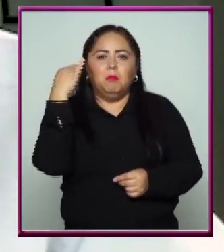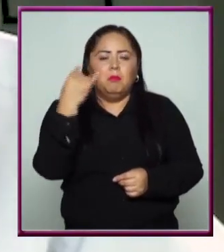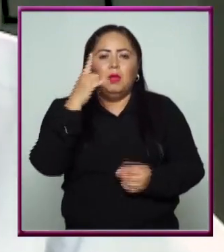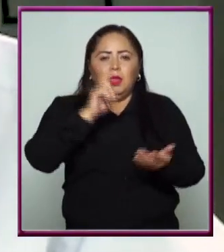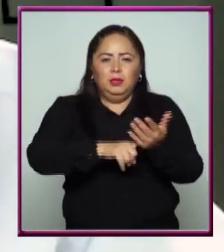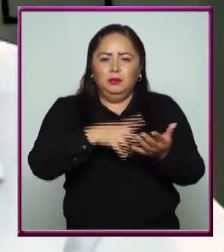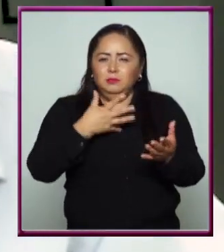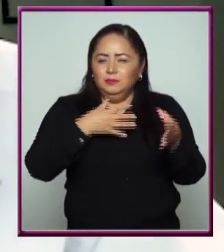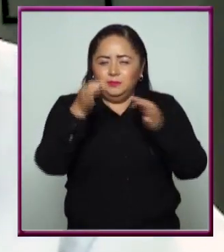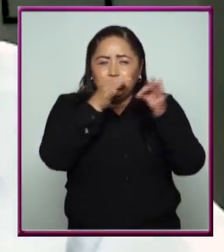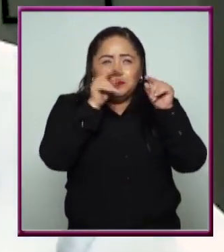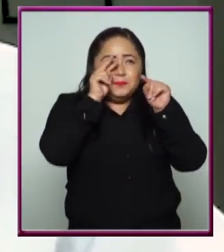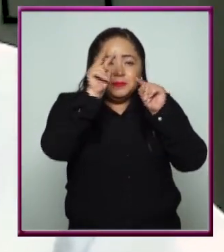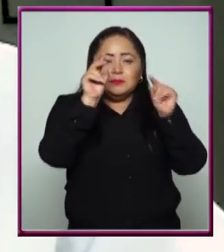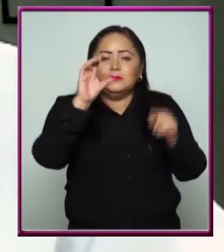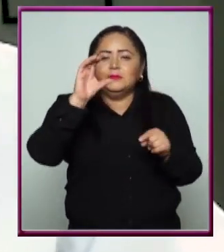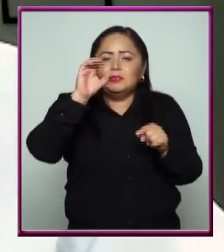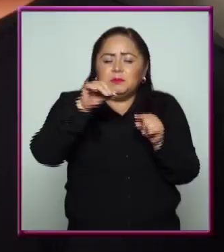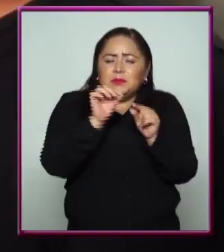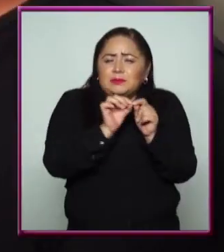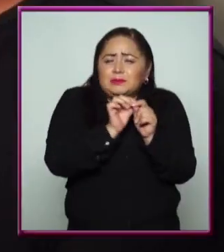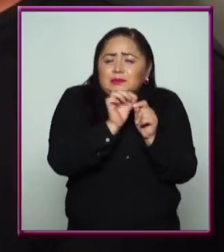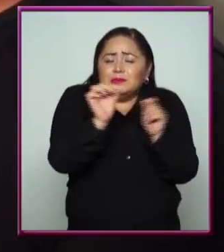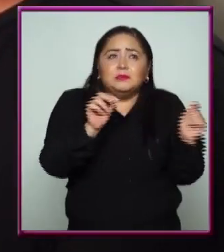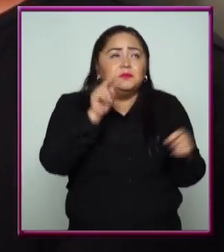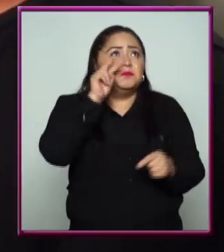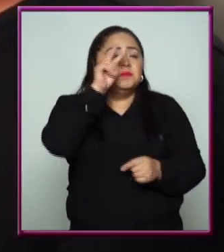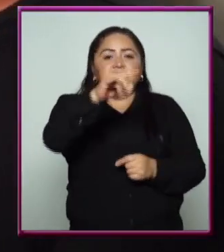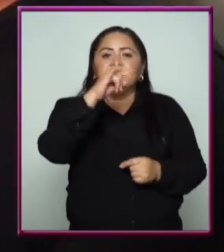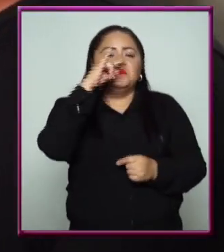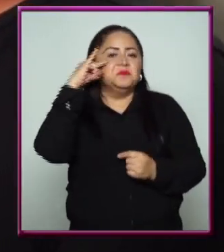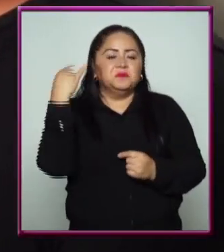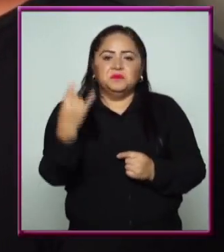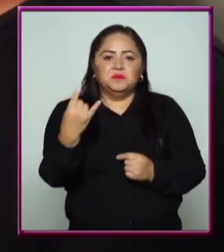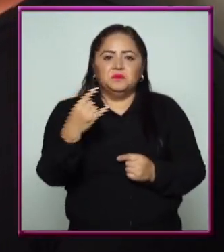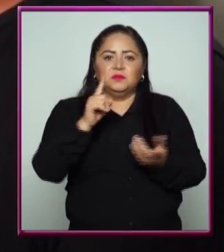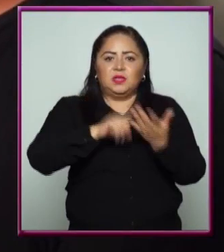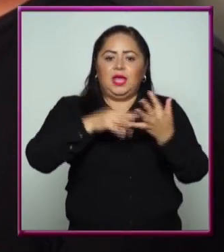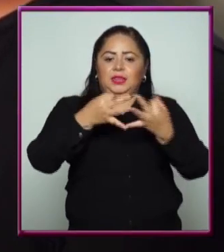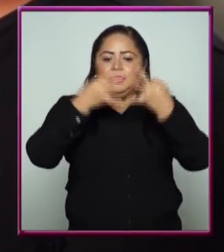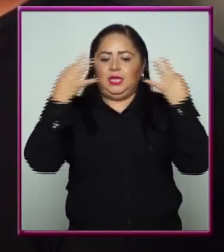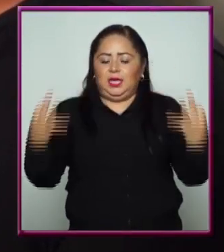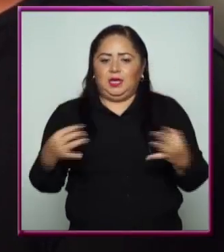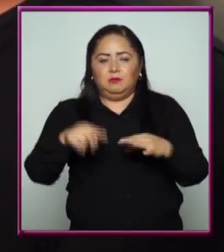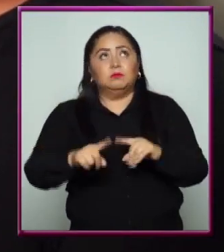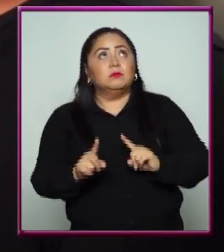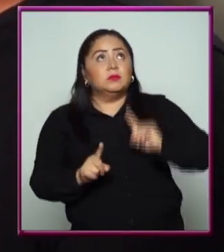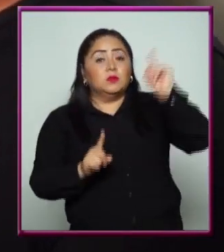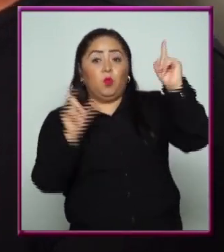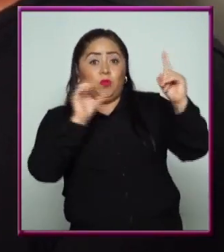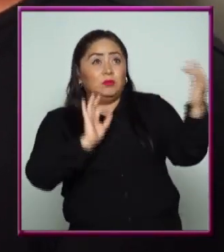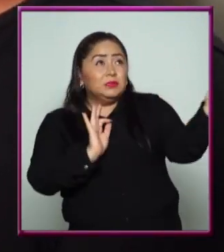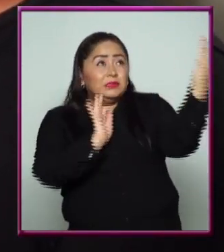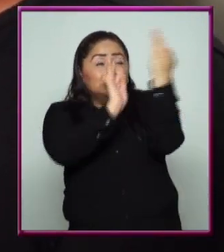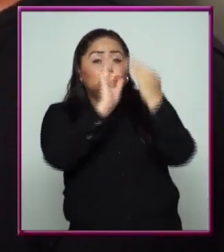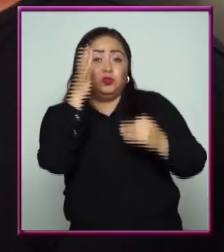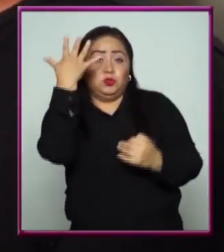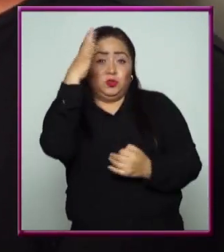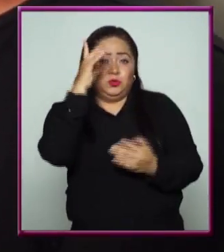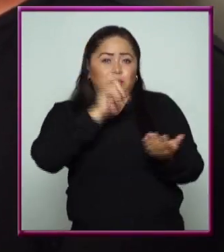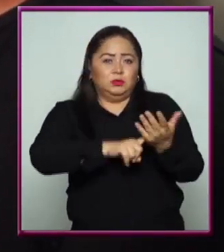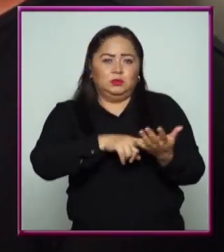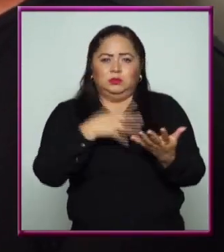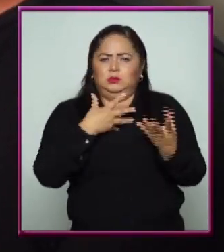una partícula por centímetro cúbico a la órbita de la Tierra. Cuando estamos cerca del Sol tenemos